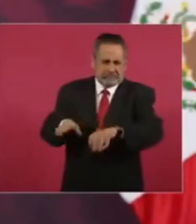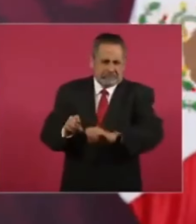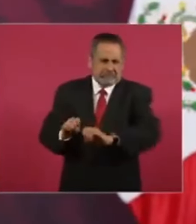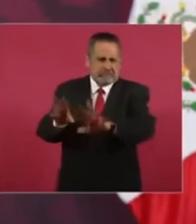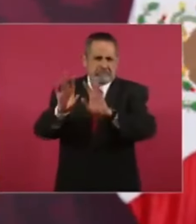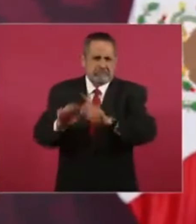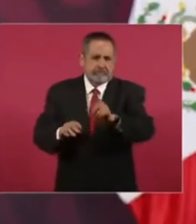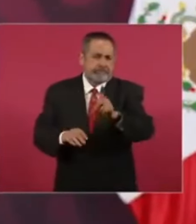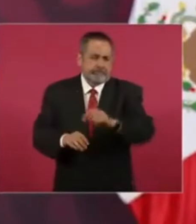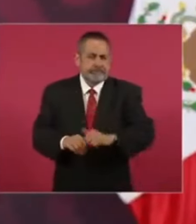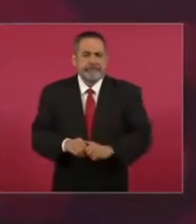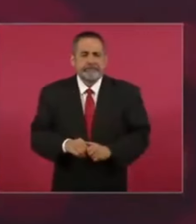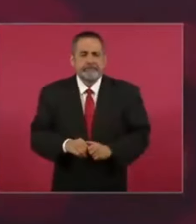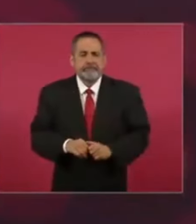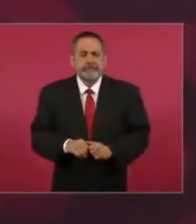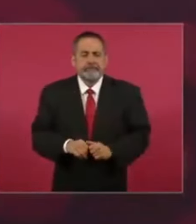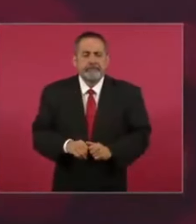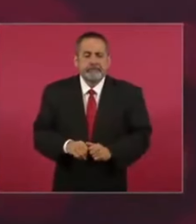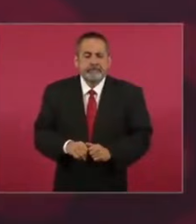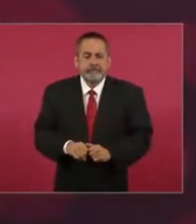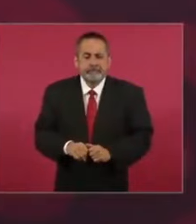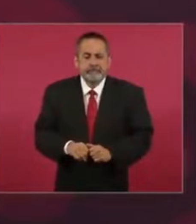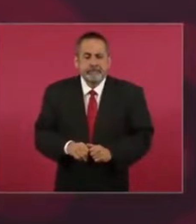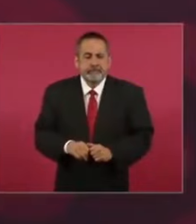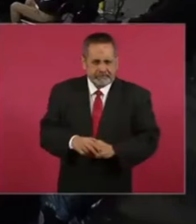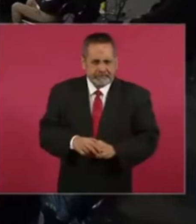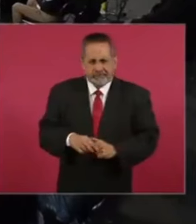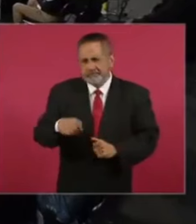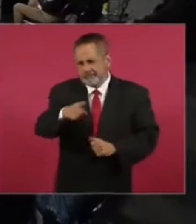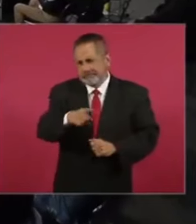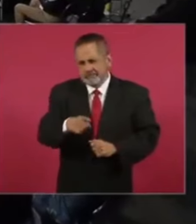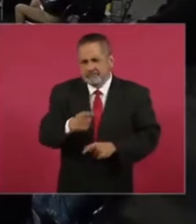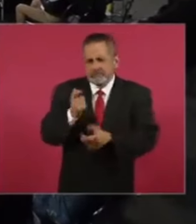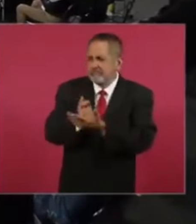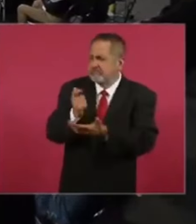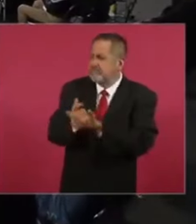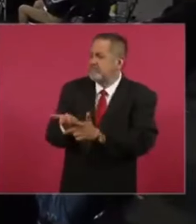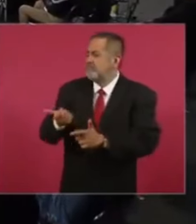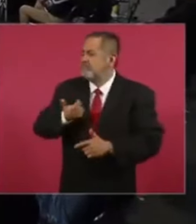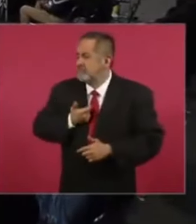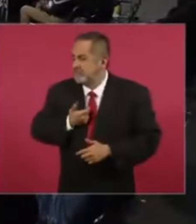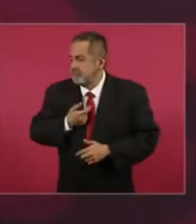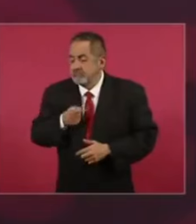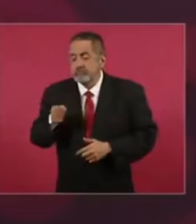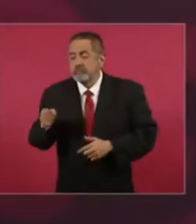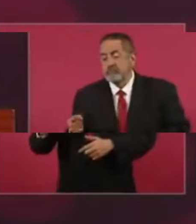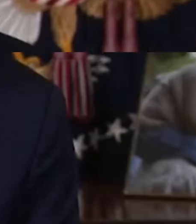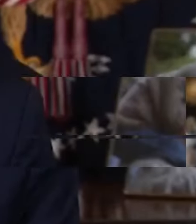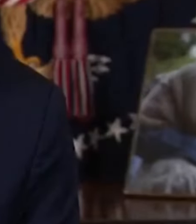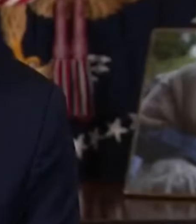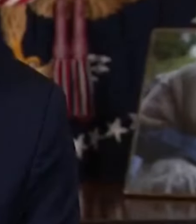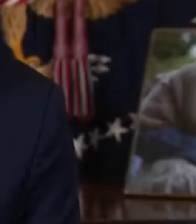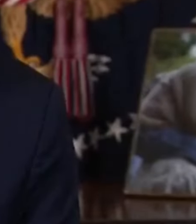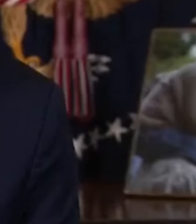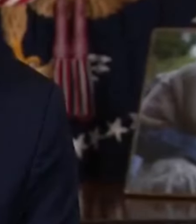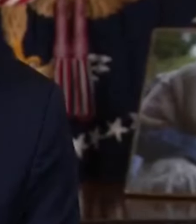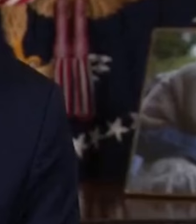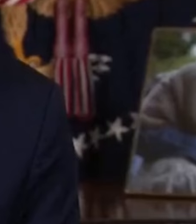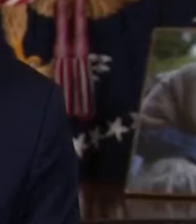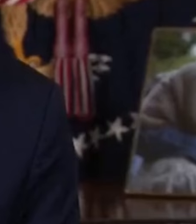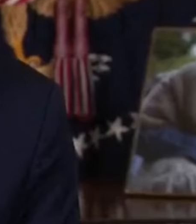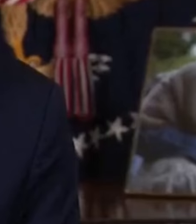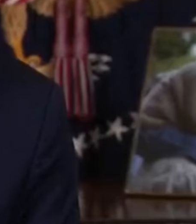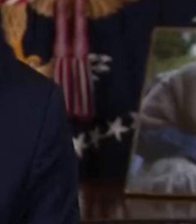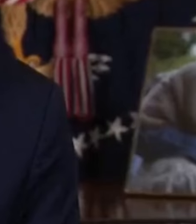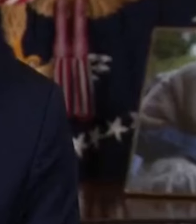y era por el cobro de extorsión a familiares en Estados Unidos. Gobierno de Biden demanda